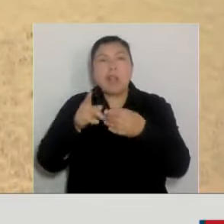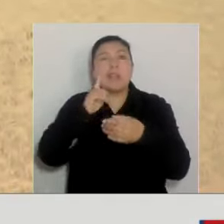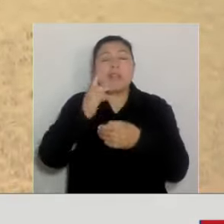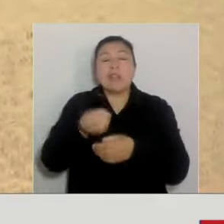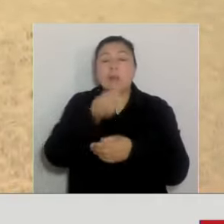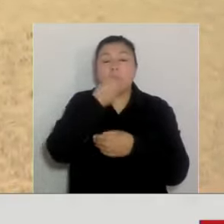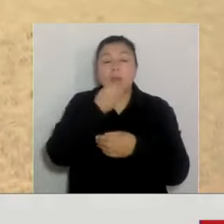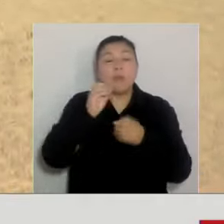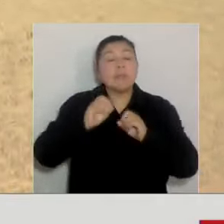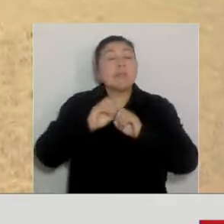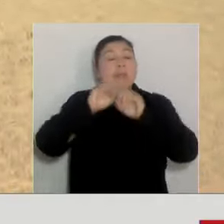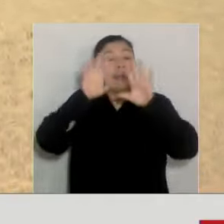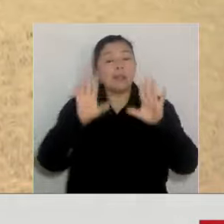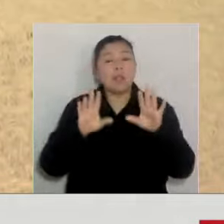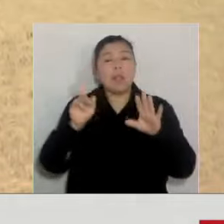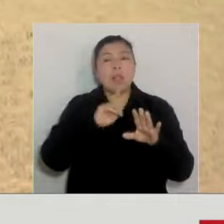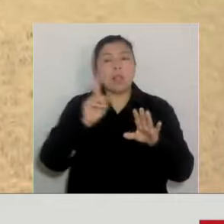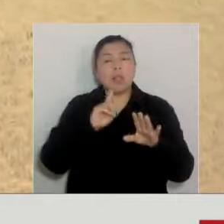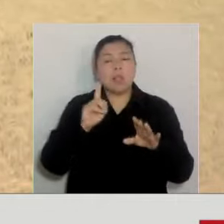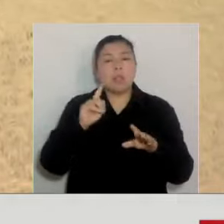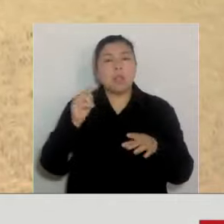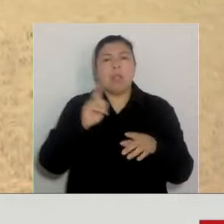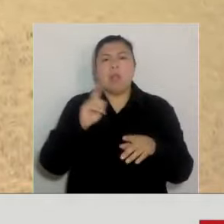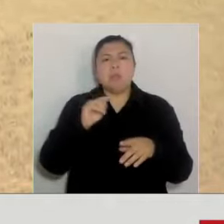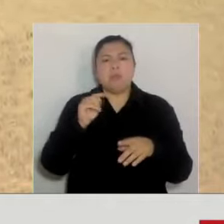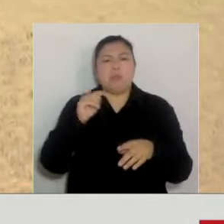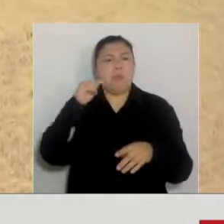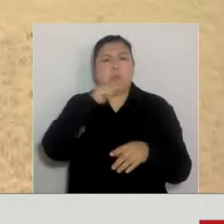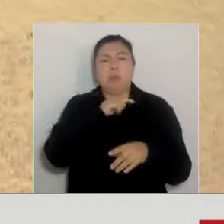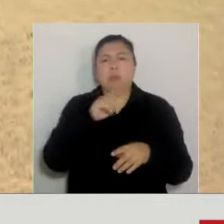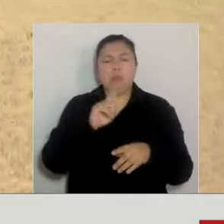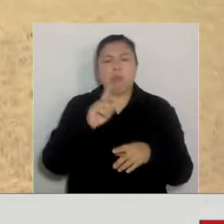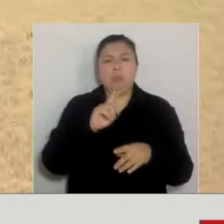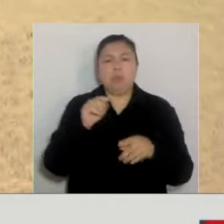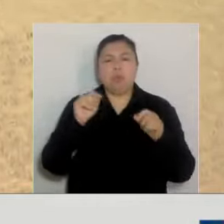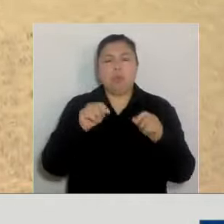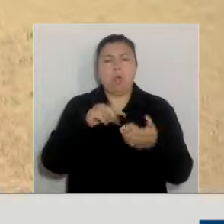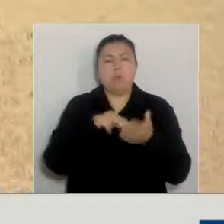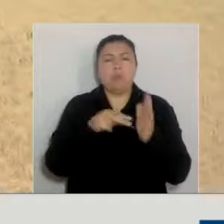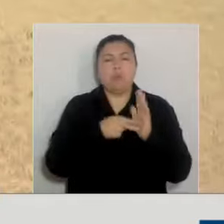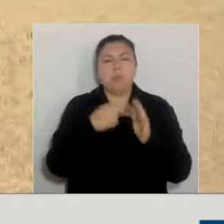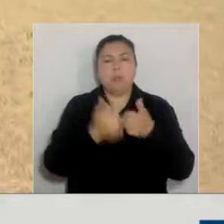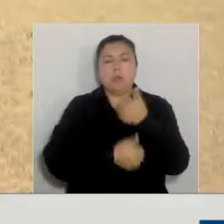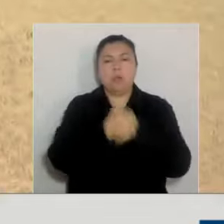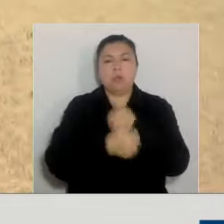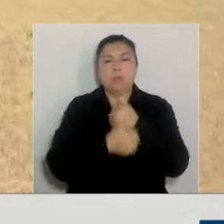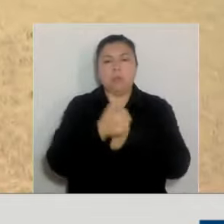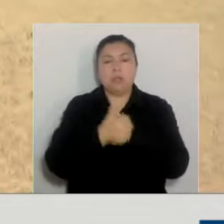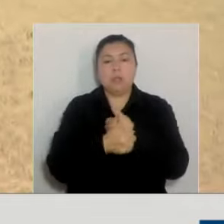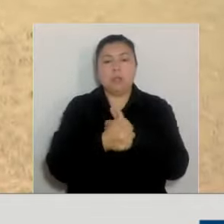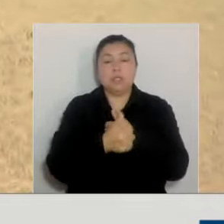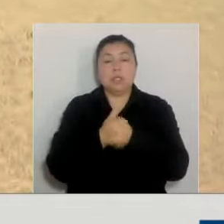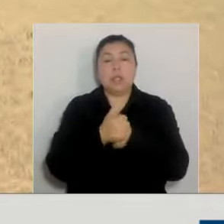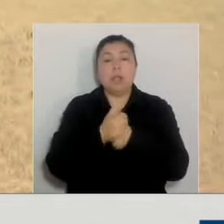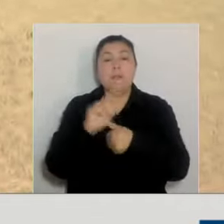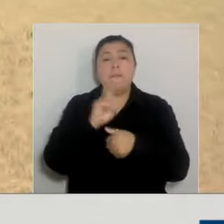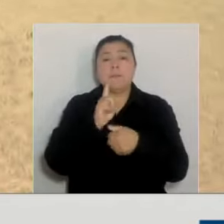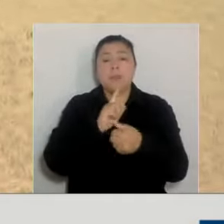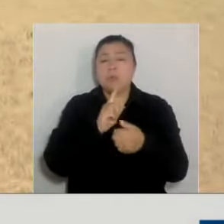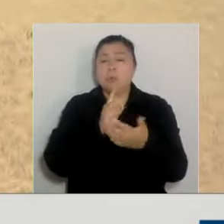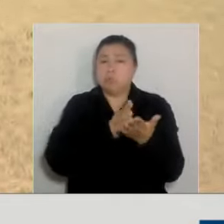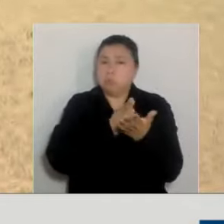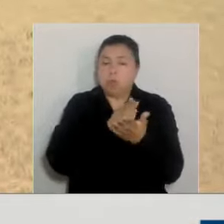Claridad nadie nos engaña lo que pasa que acá Hay un problema con la competencia que no es desleal solo que